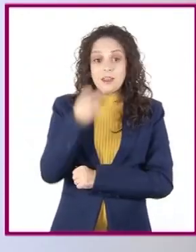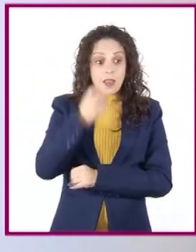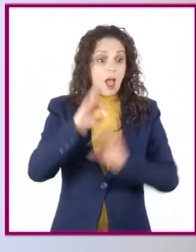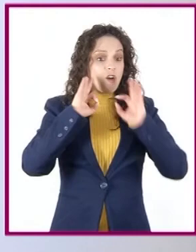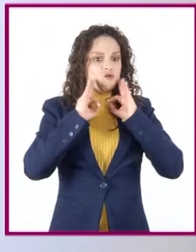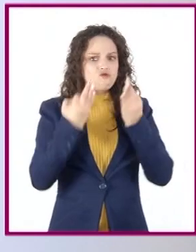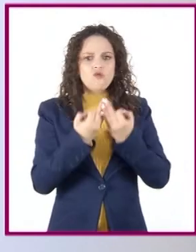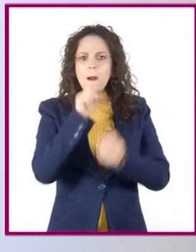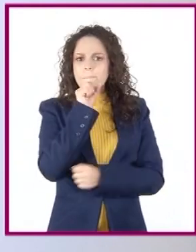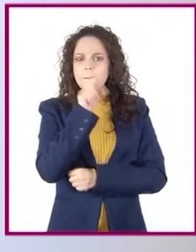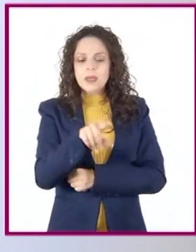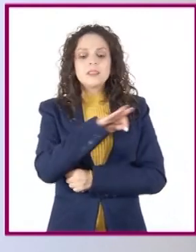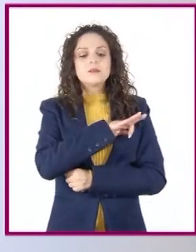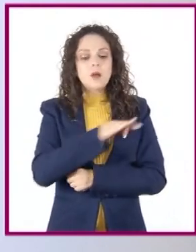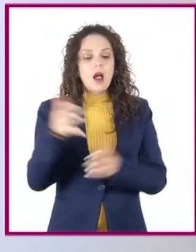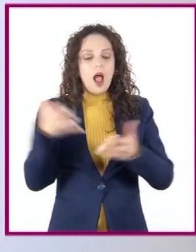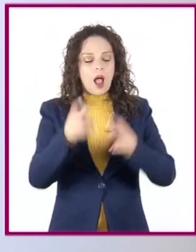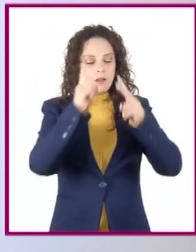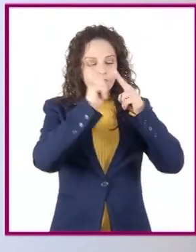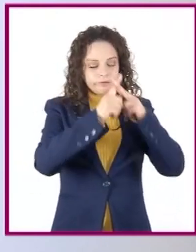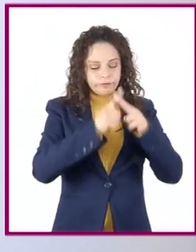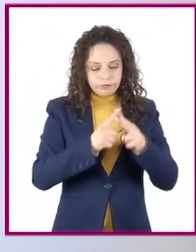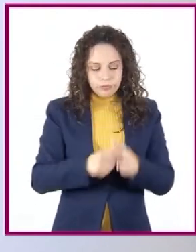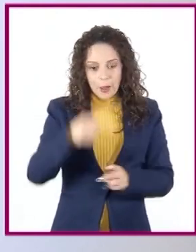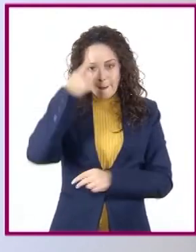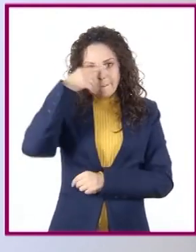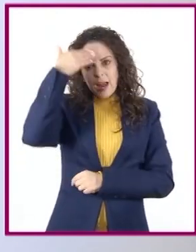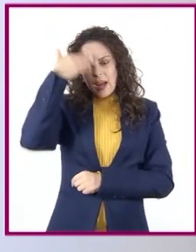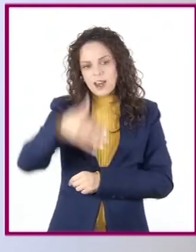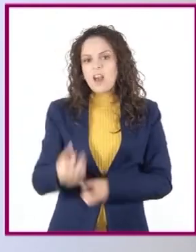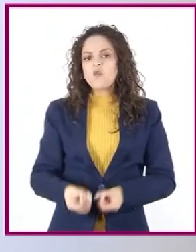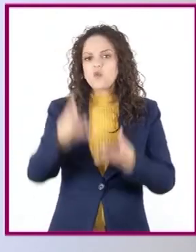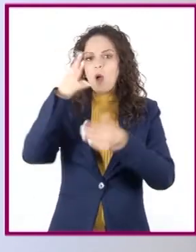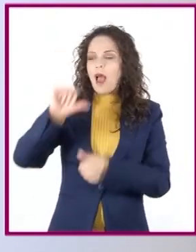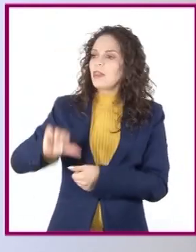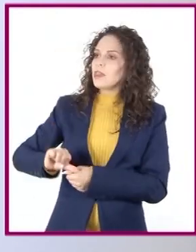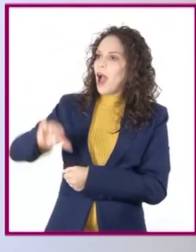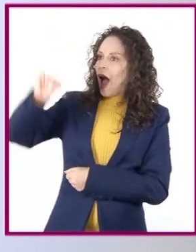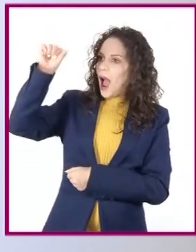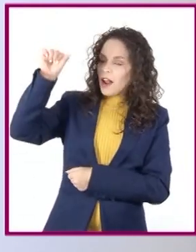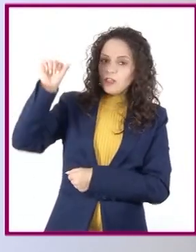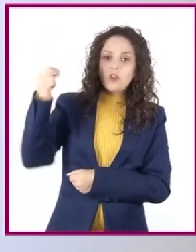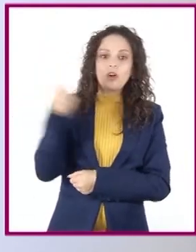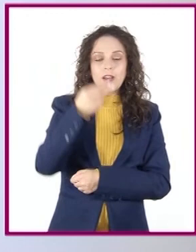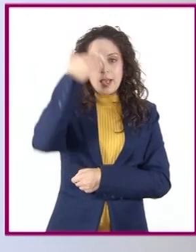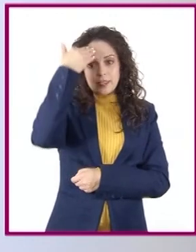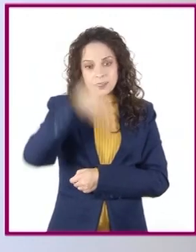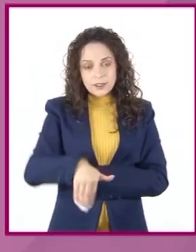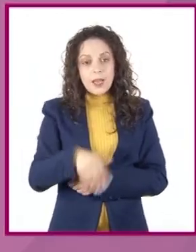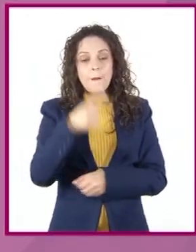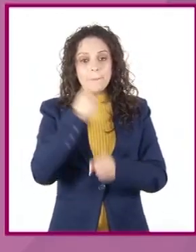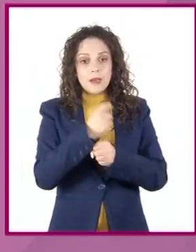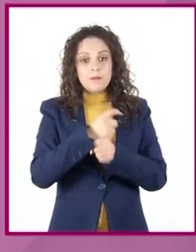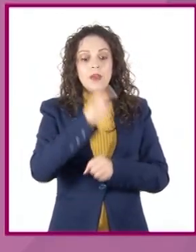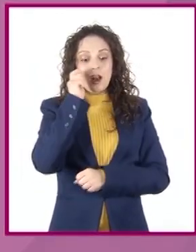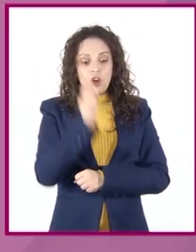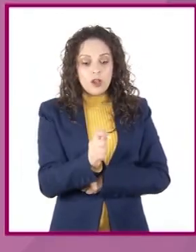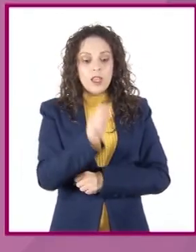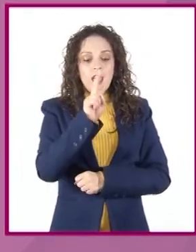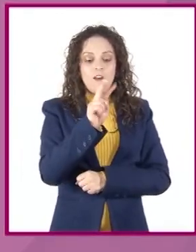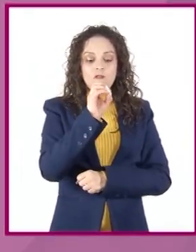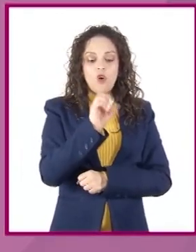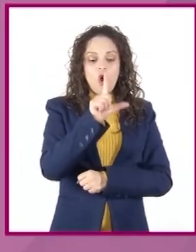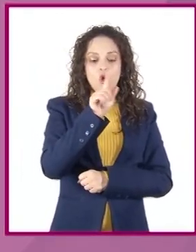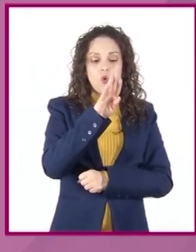podríamos obtener una fórmula para calcular la altura cuando se conocen el volumen y el área de la base. En este caso